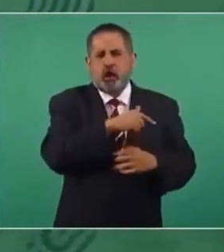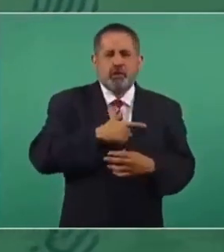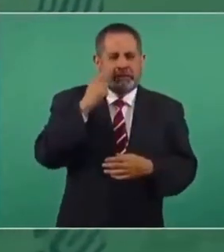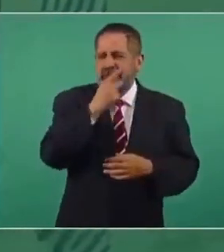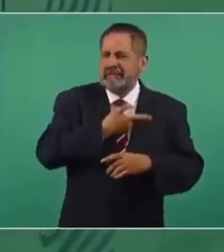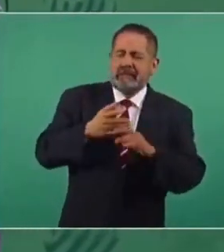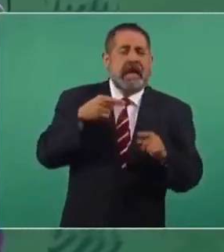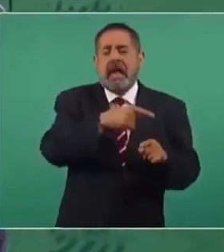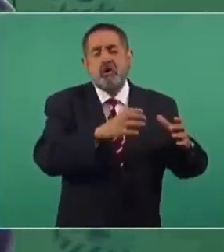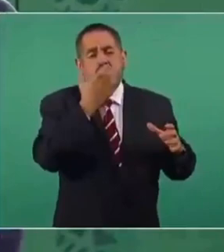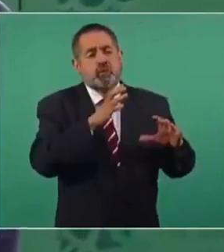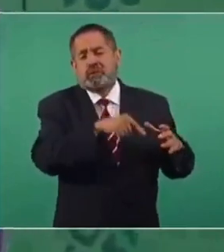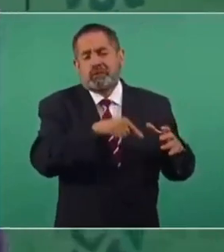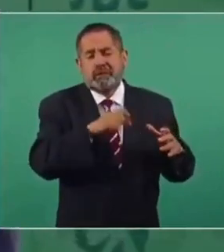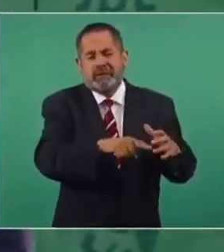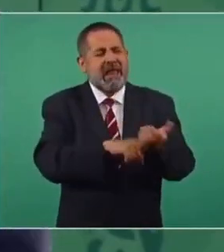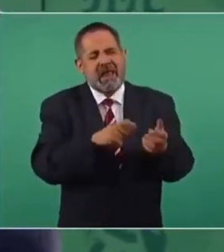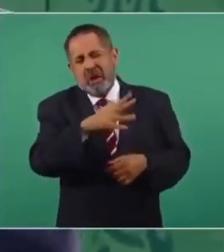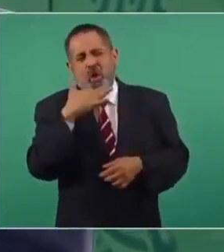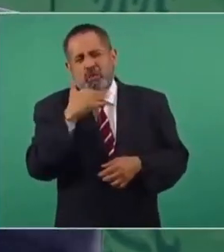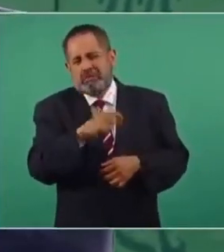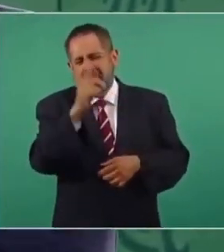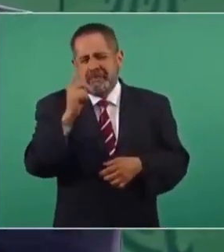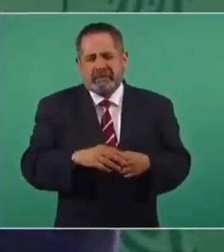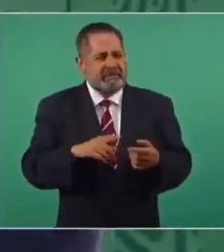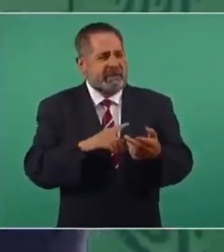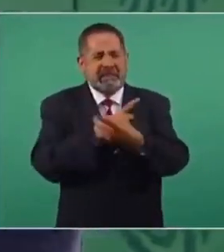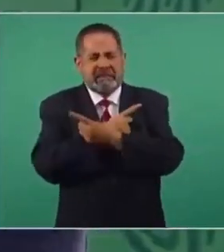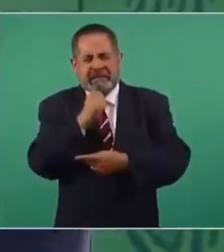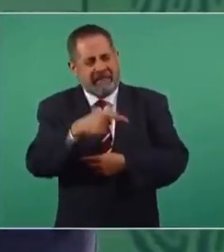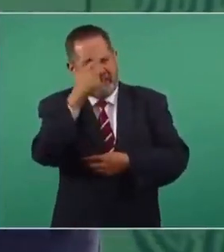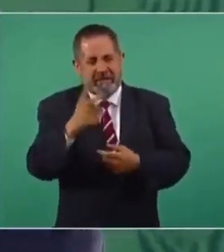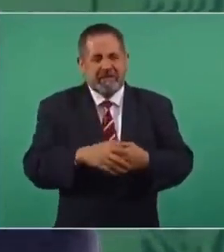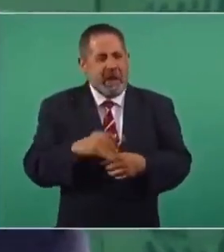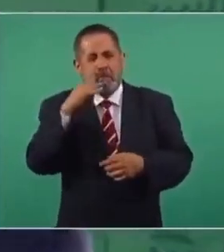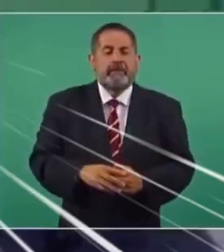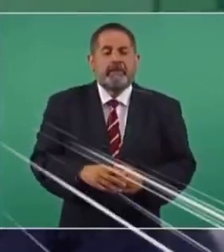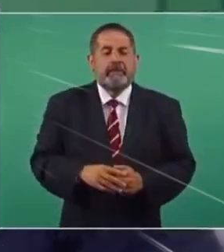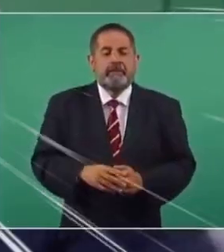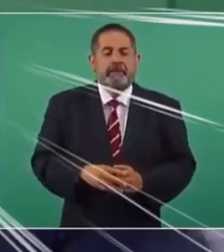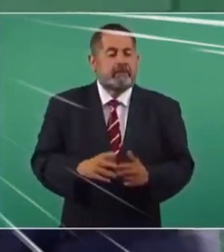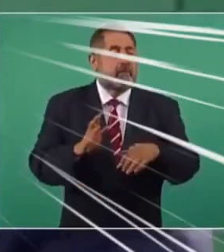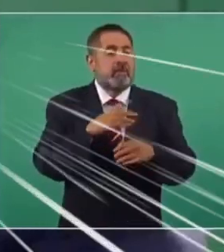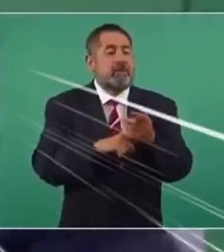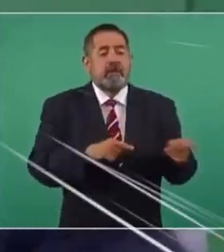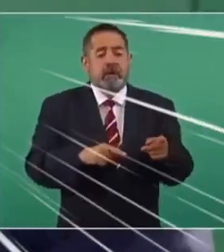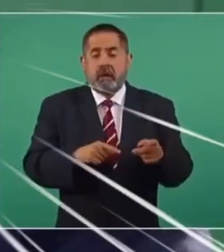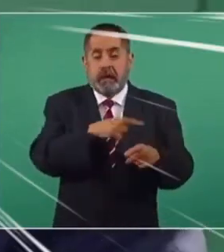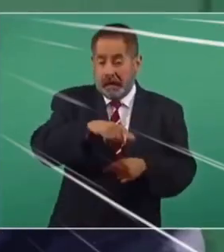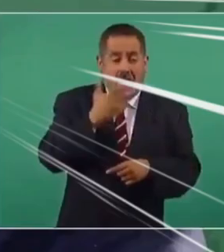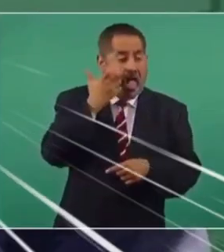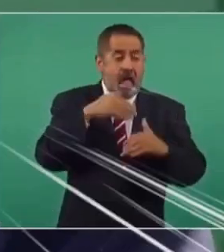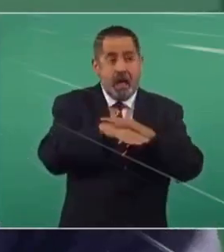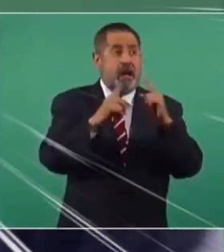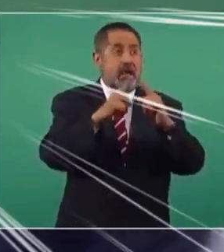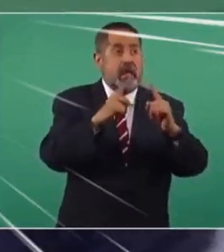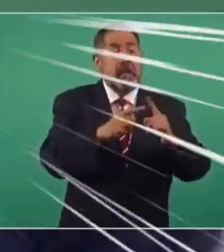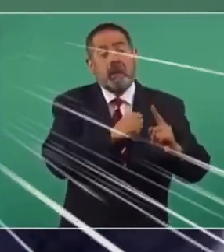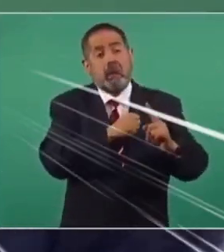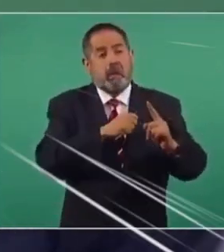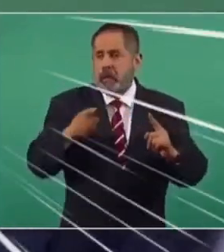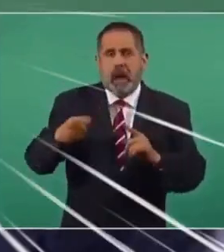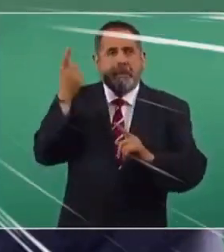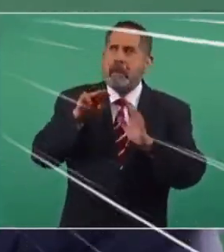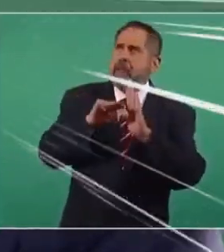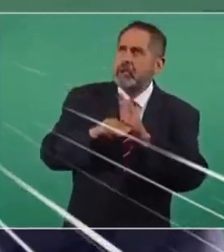son los conservadores. Y añadiría, corruptos, inmorales, hipócritas. Porque pueden ir a la iglesia y